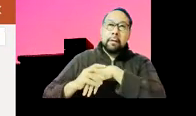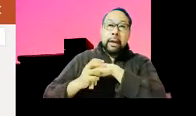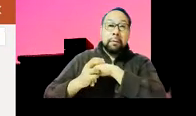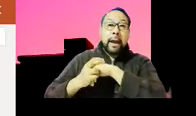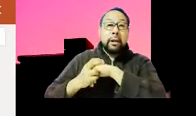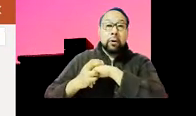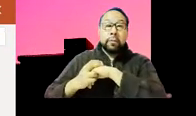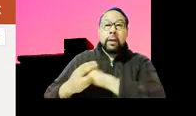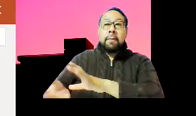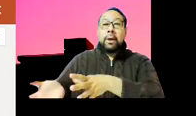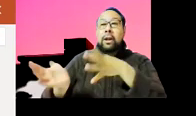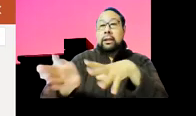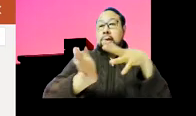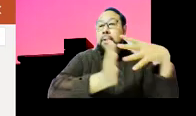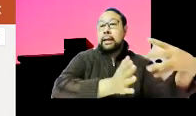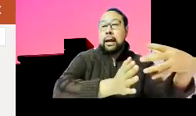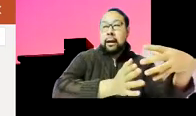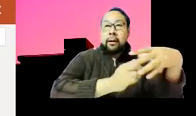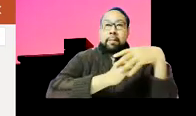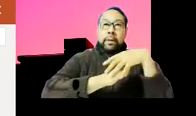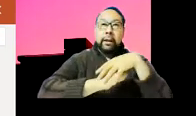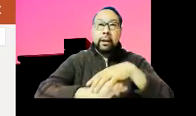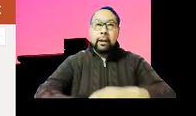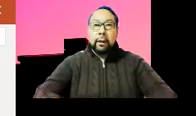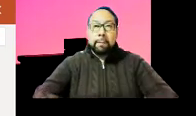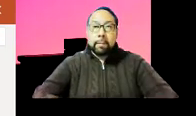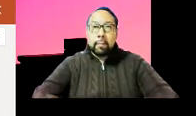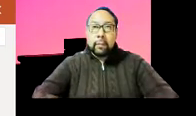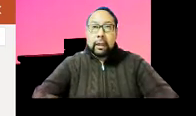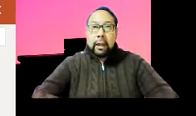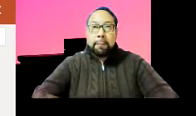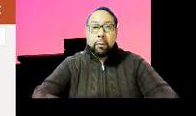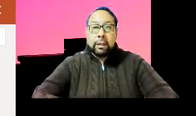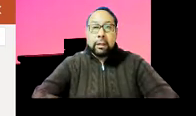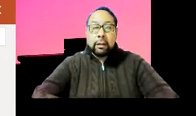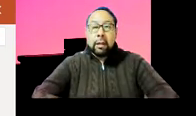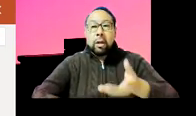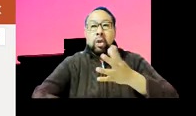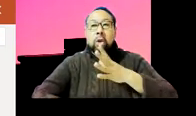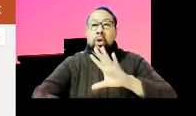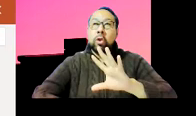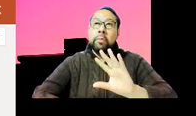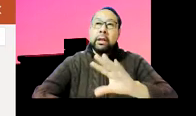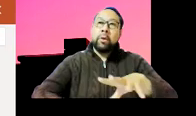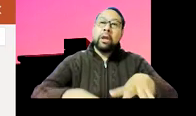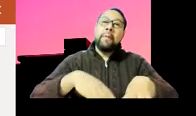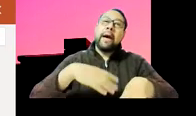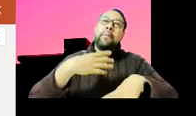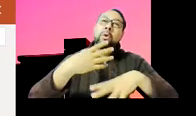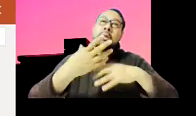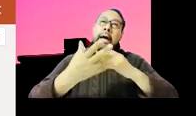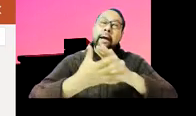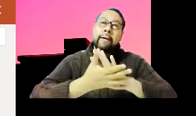sí es válido, pero en la disciplina de la publicidad no nos conviene